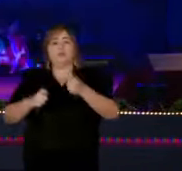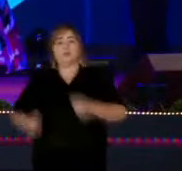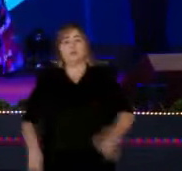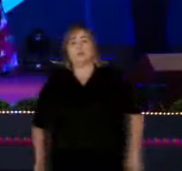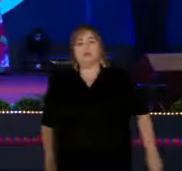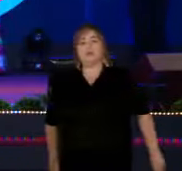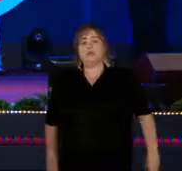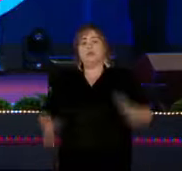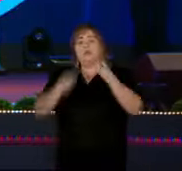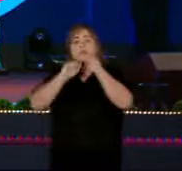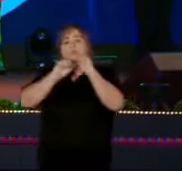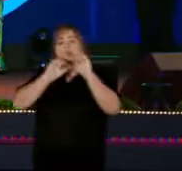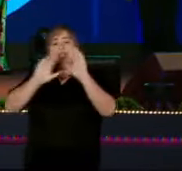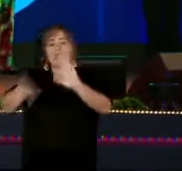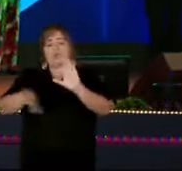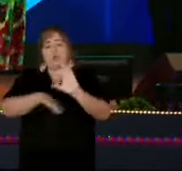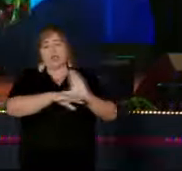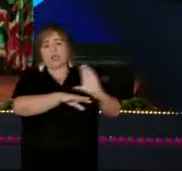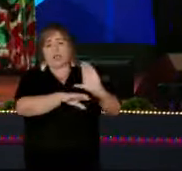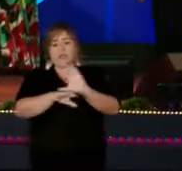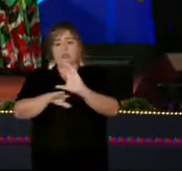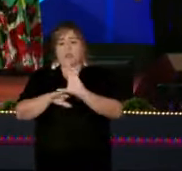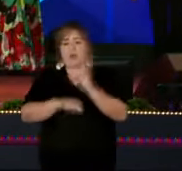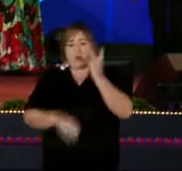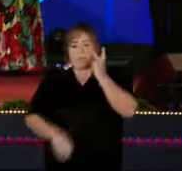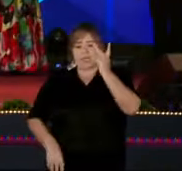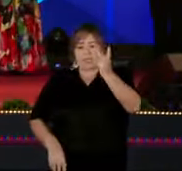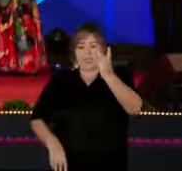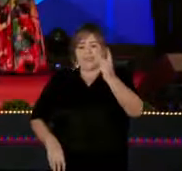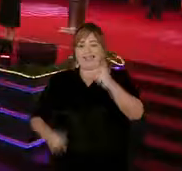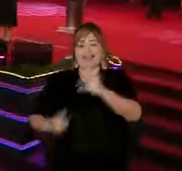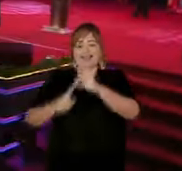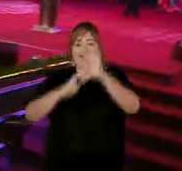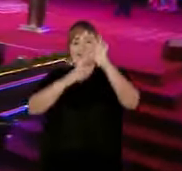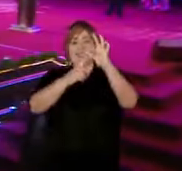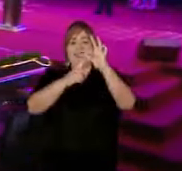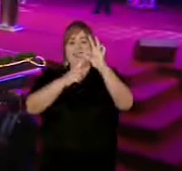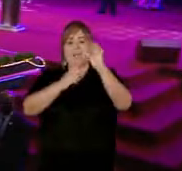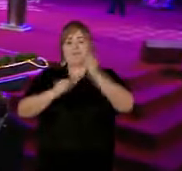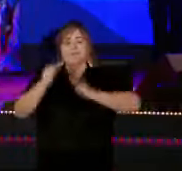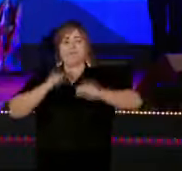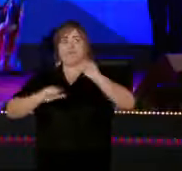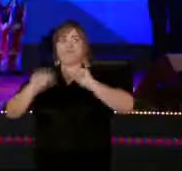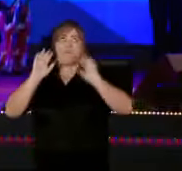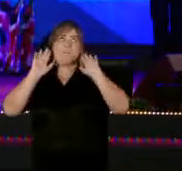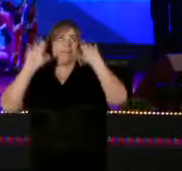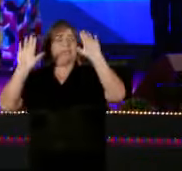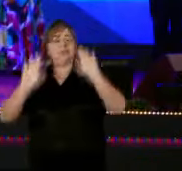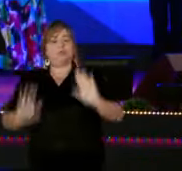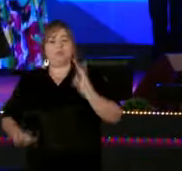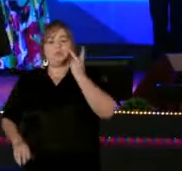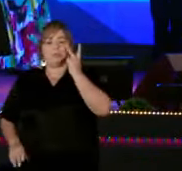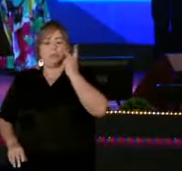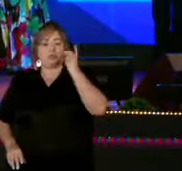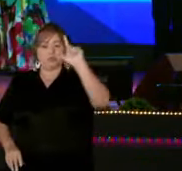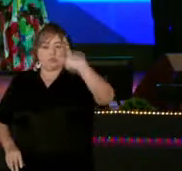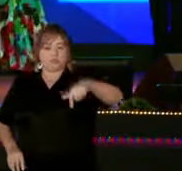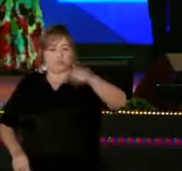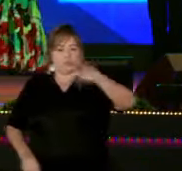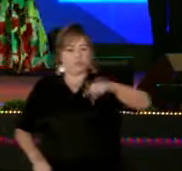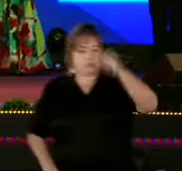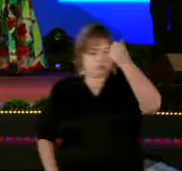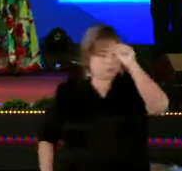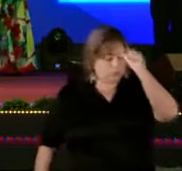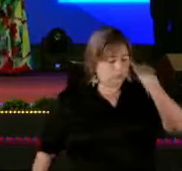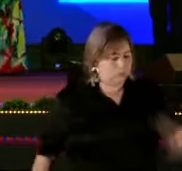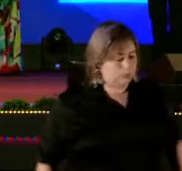le bendiga, iglesia. Que tengan un día espectacular. Con mi supremo rey, es Jesucristo